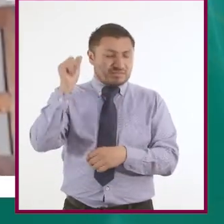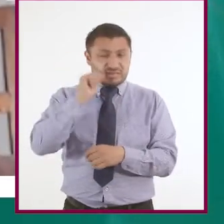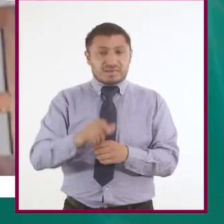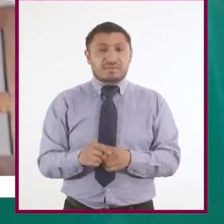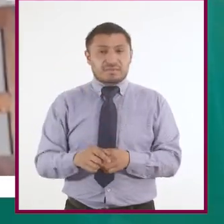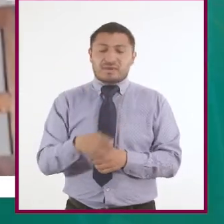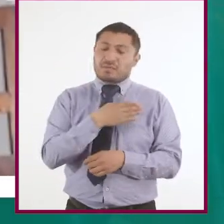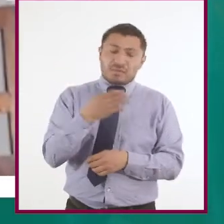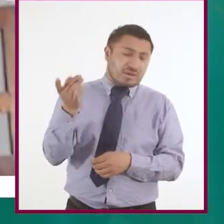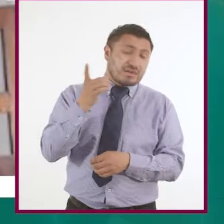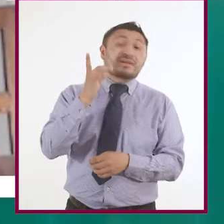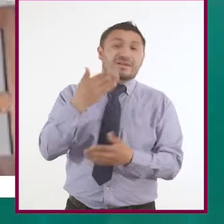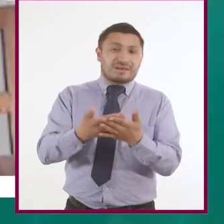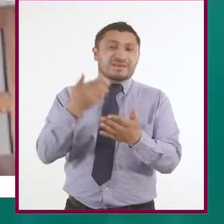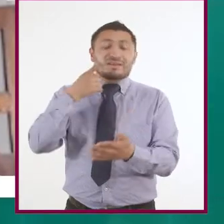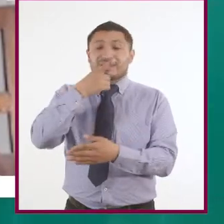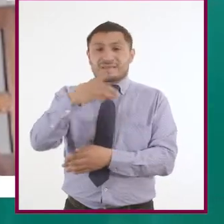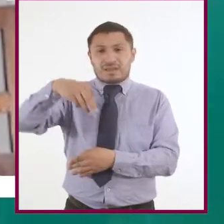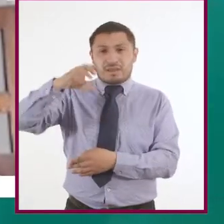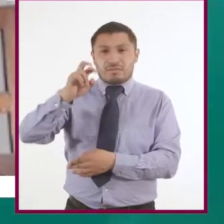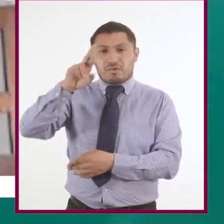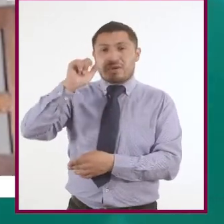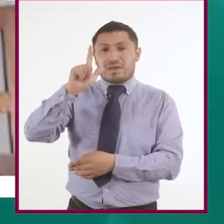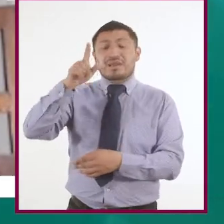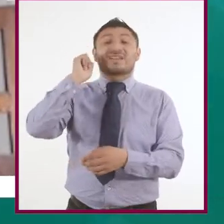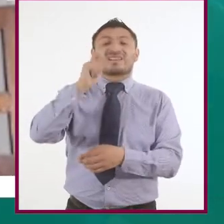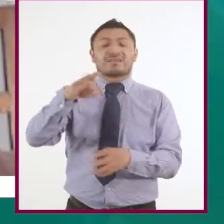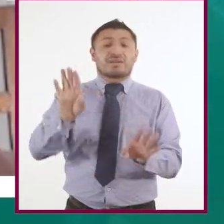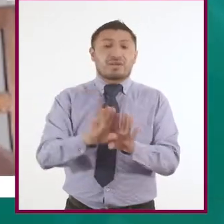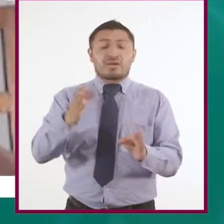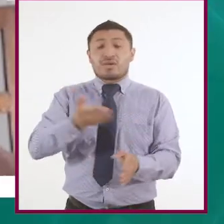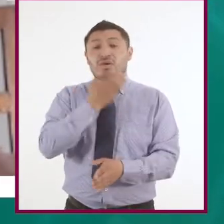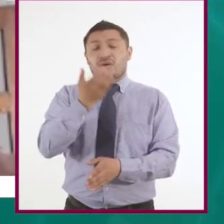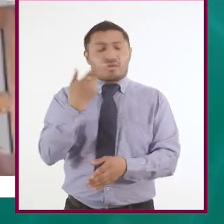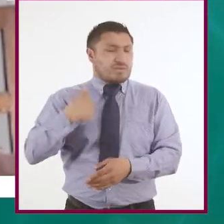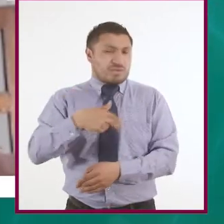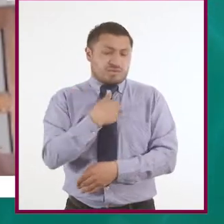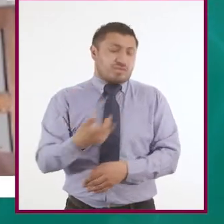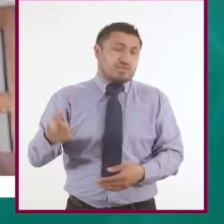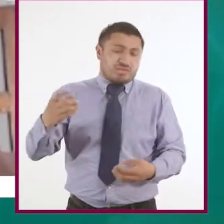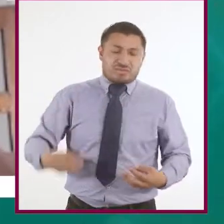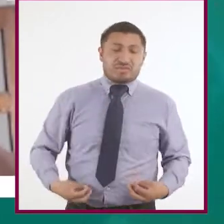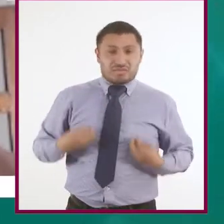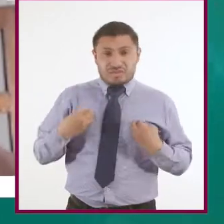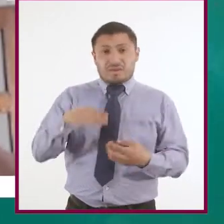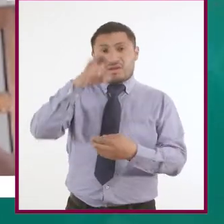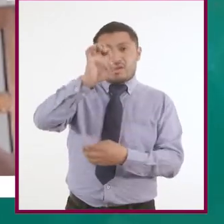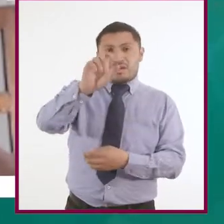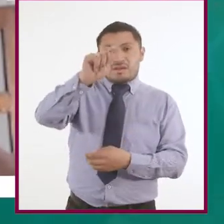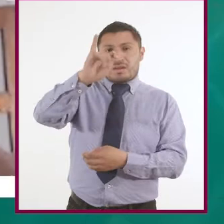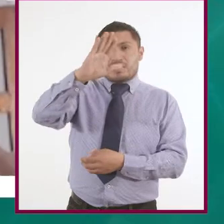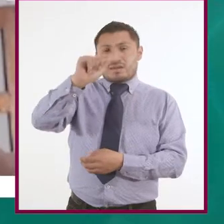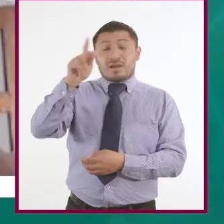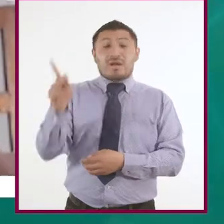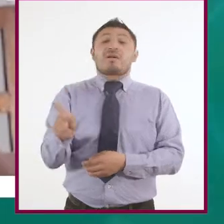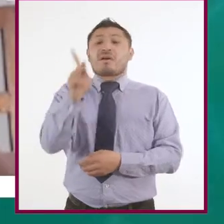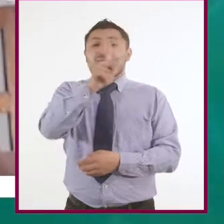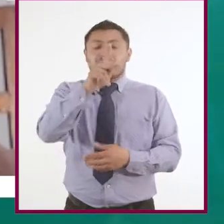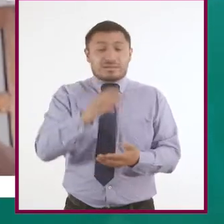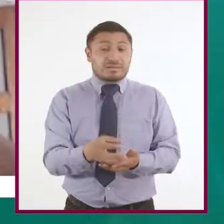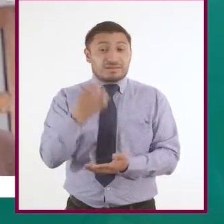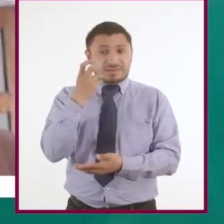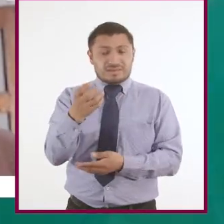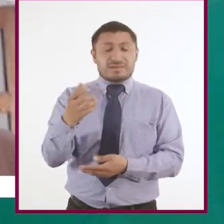si habíamos dicho que la moral son las costumbres con las cuales nos regimos, la ética es algo similar. De hecho,